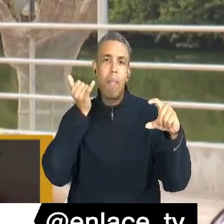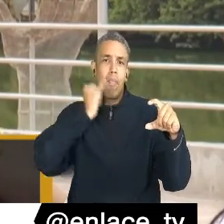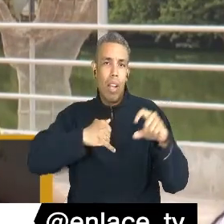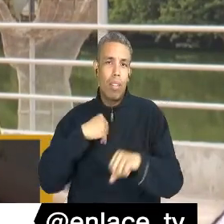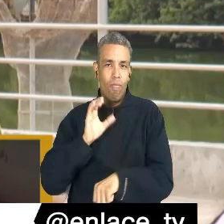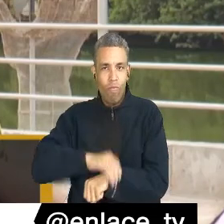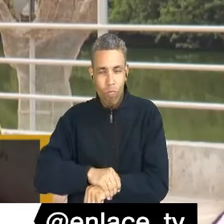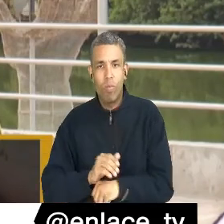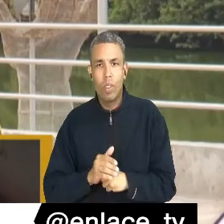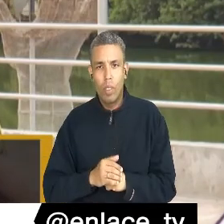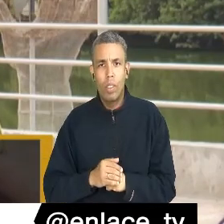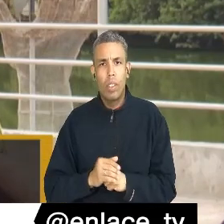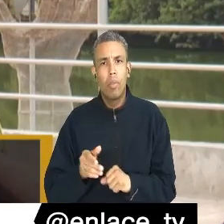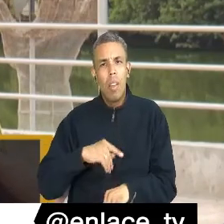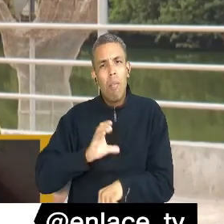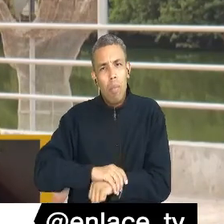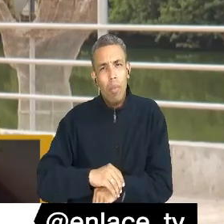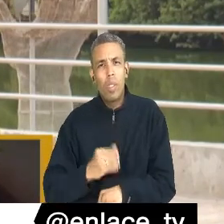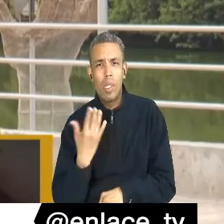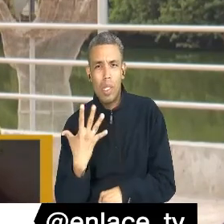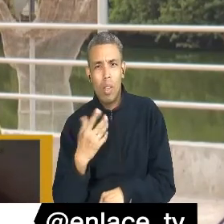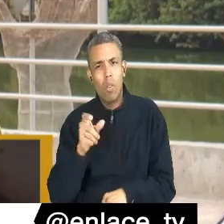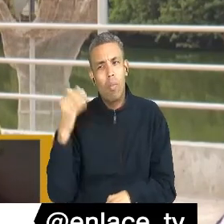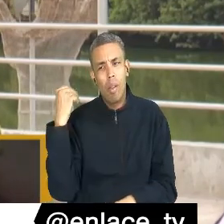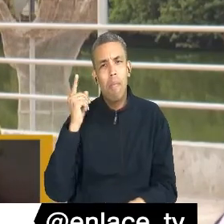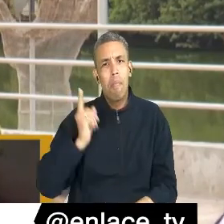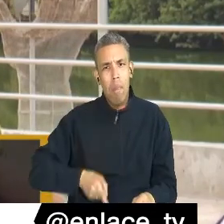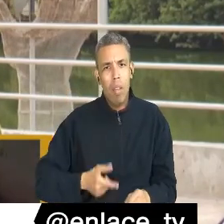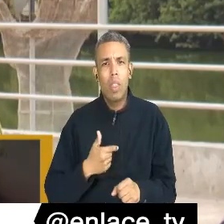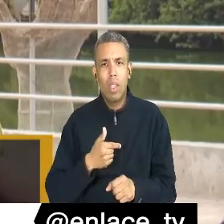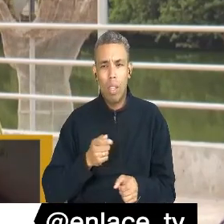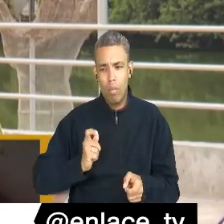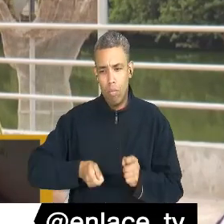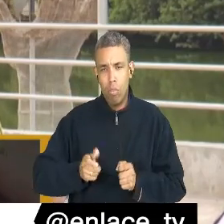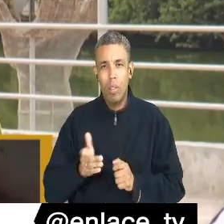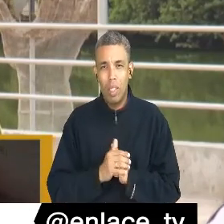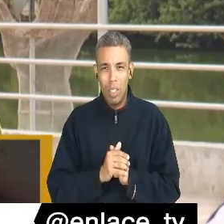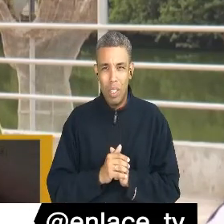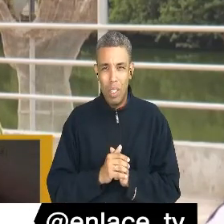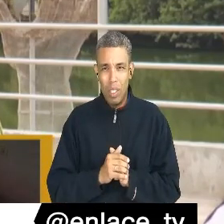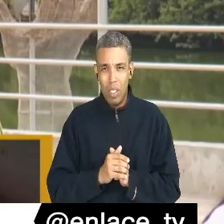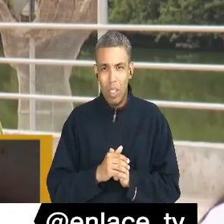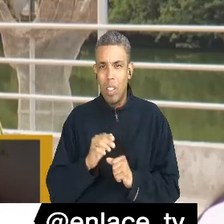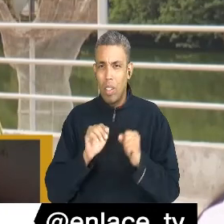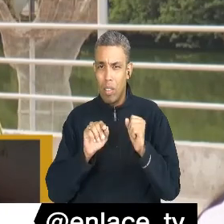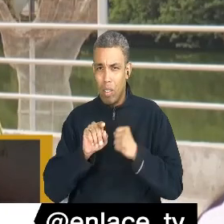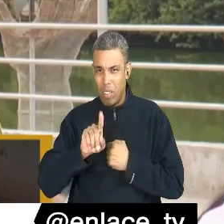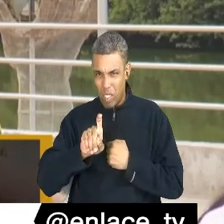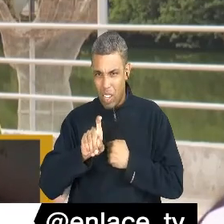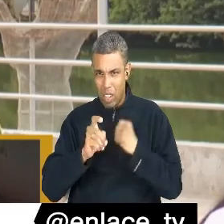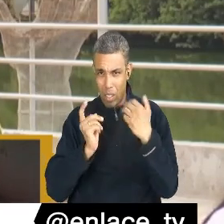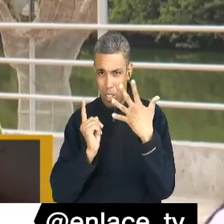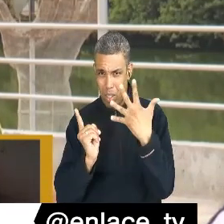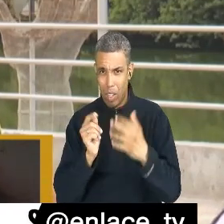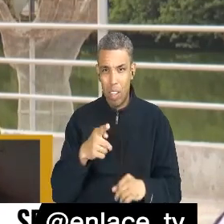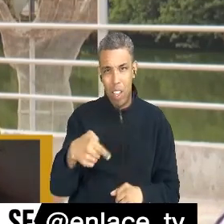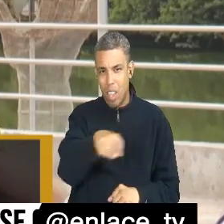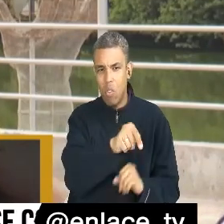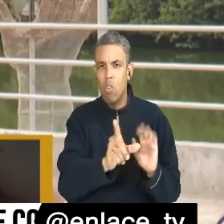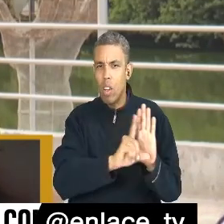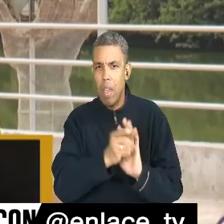capturadas por orden judicial, 6 personas que son capturadas en flagrancia en la comisión de diferentes hechos punibles, la